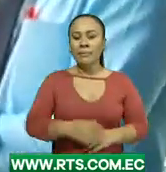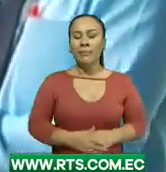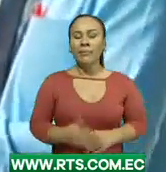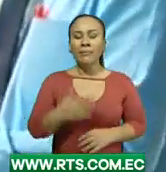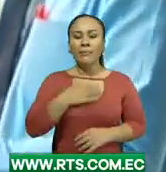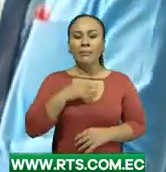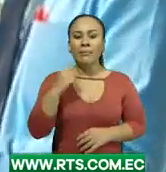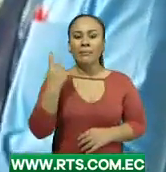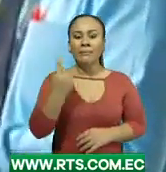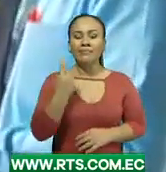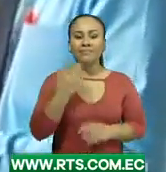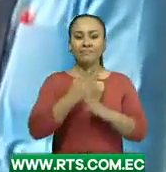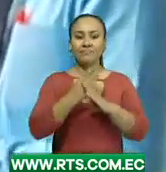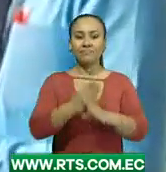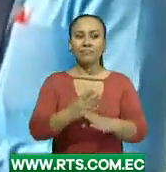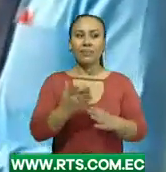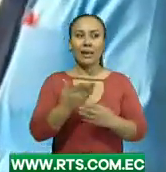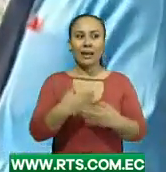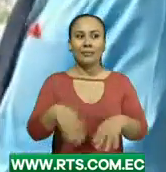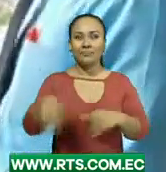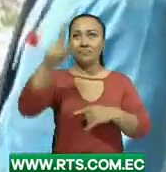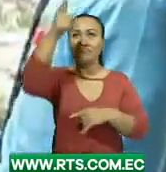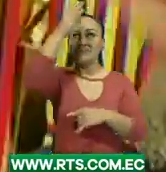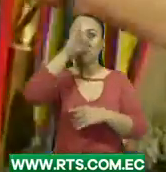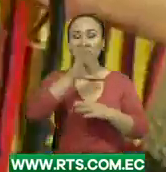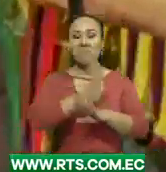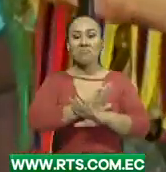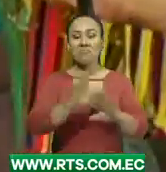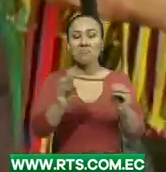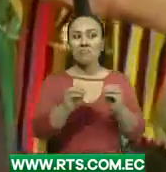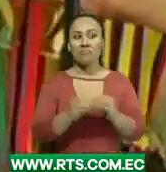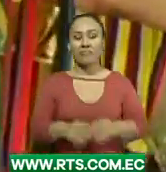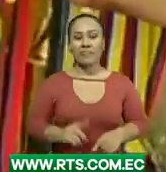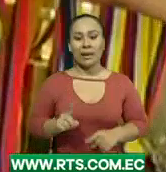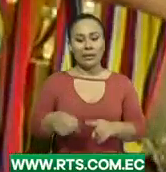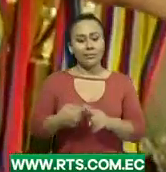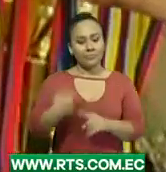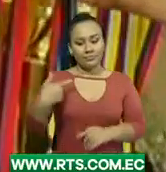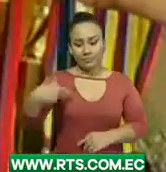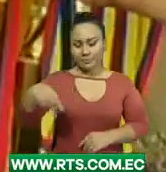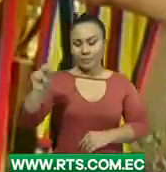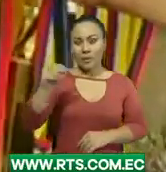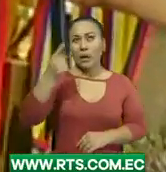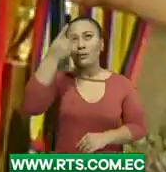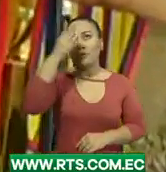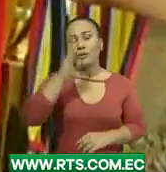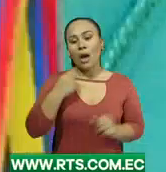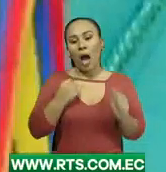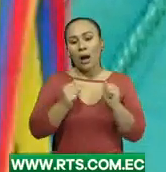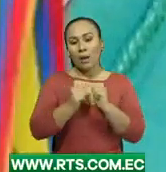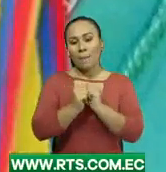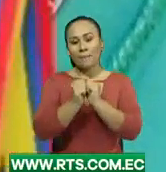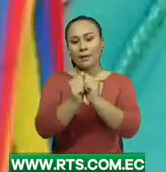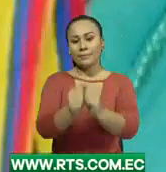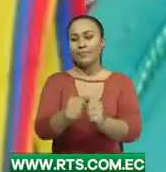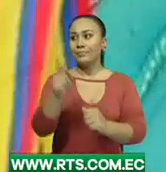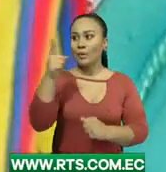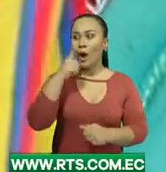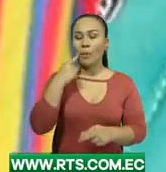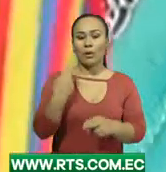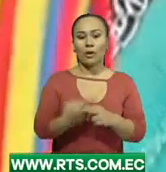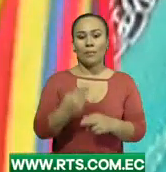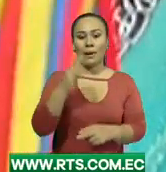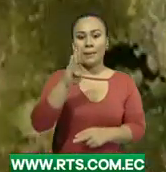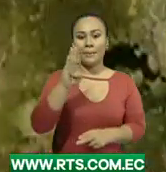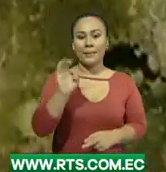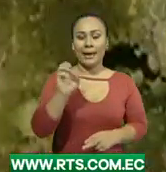única protección llega desde el cielo. No, cuando yo salgo de casa, el único que me acompaña es papá Dios, nada más. Benito espera que la